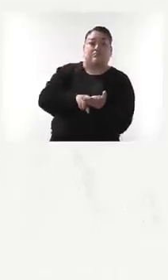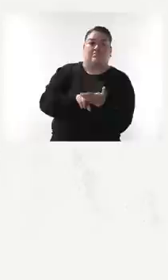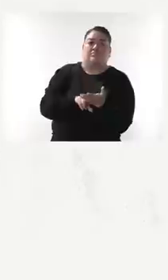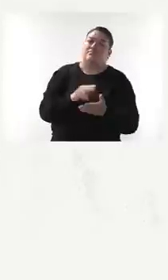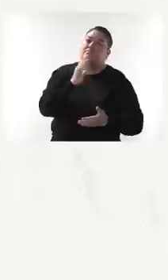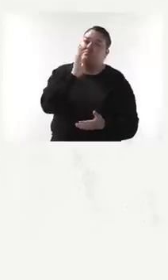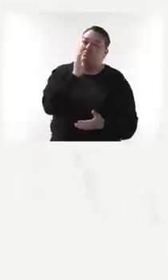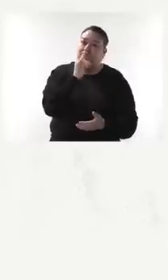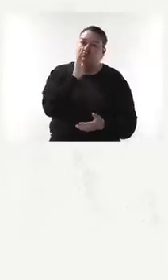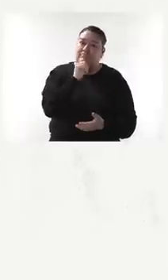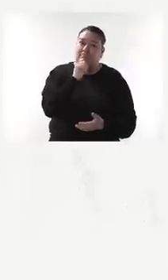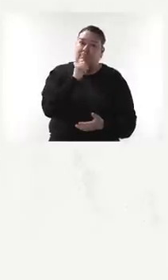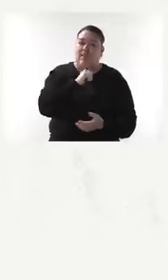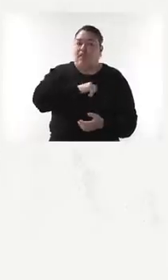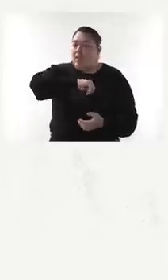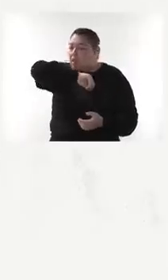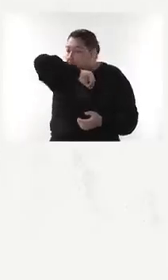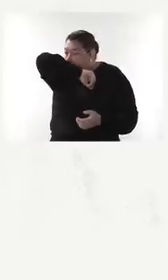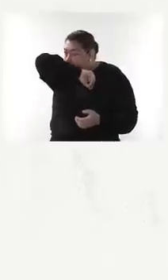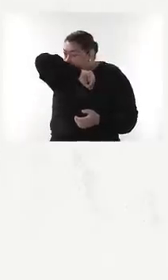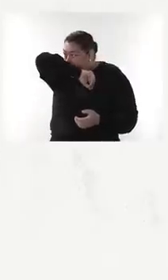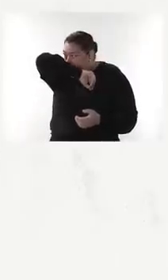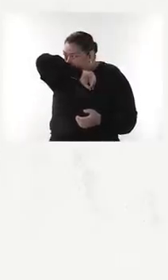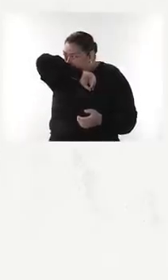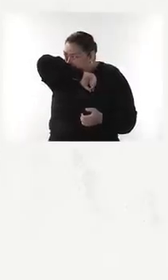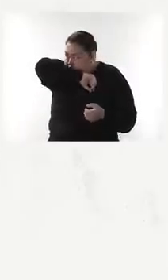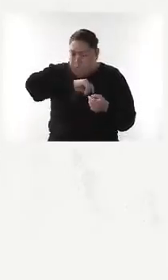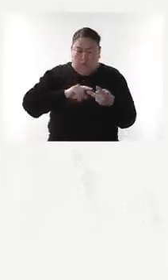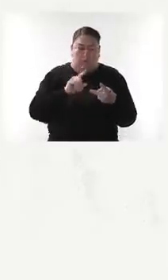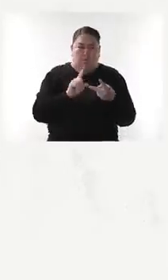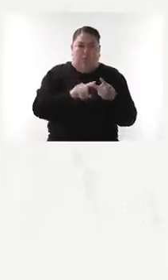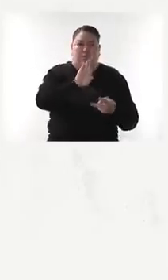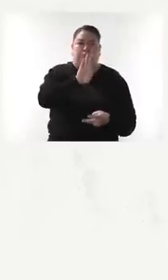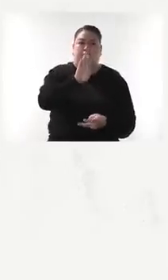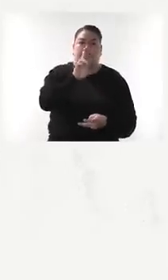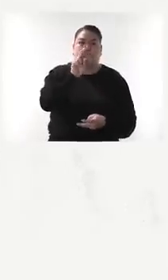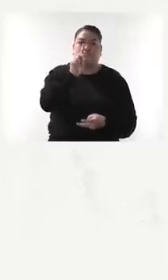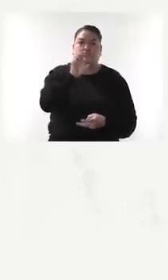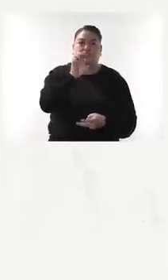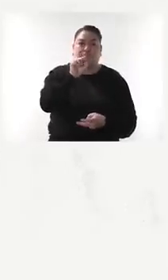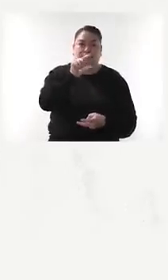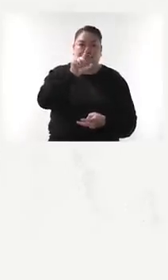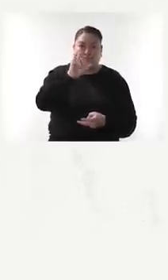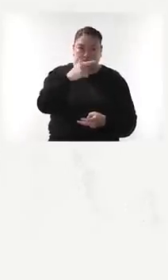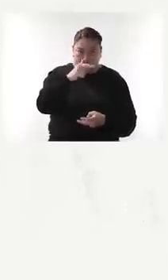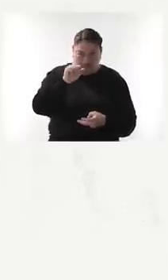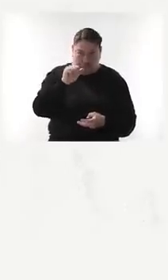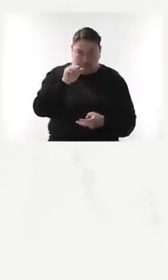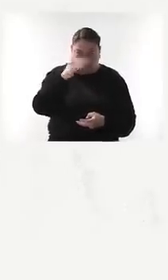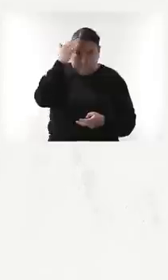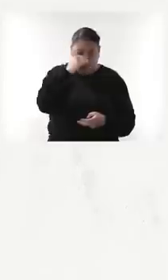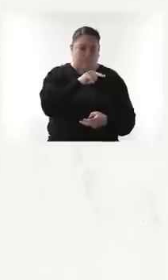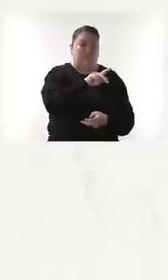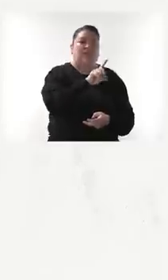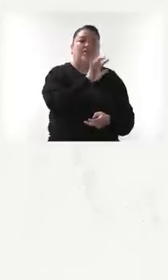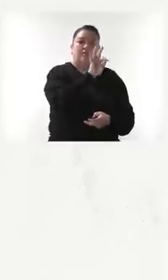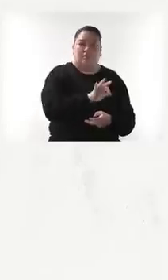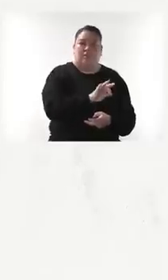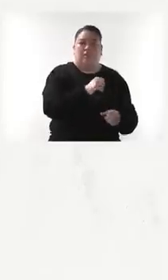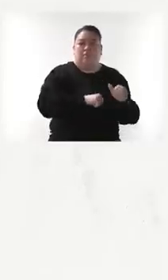otro. En la Bundesliga ese porcentaje baja al 10% y en la Liga al